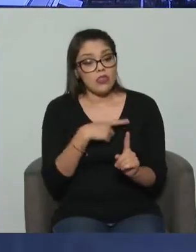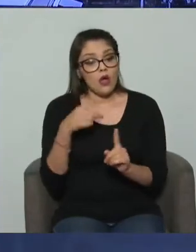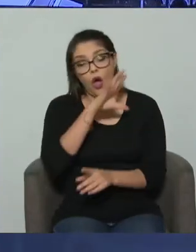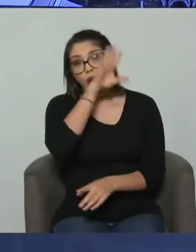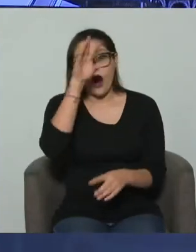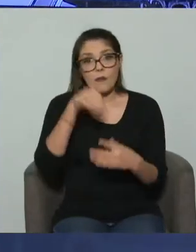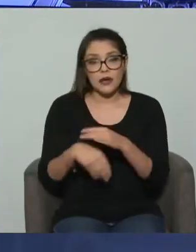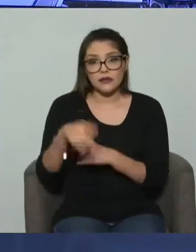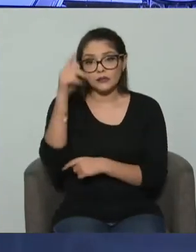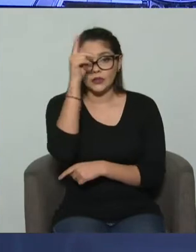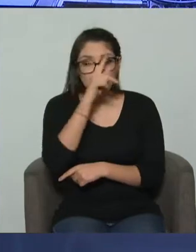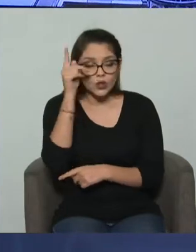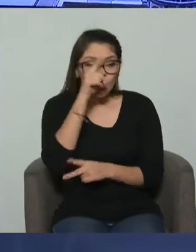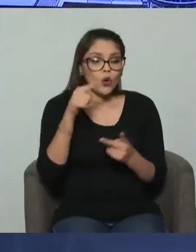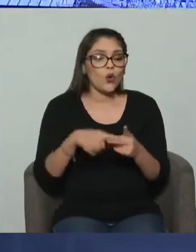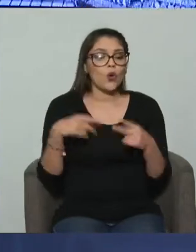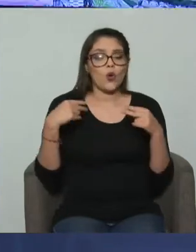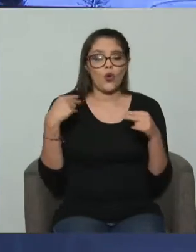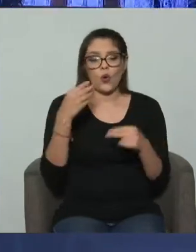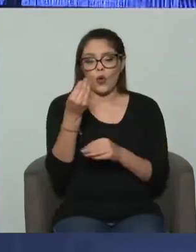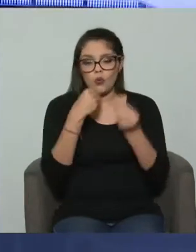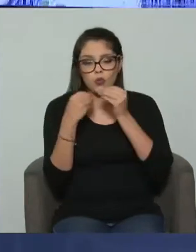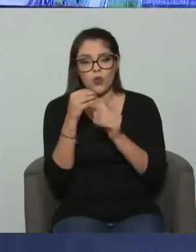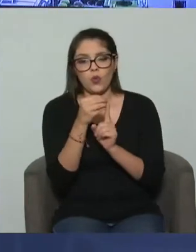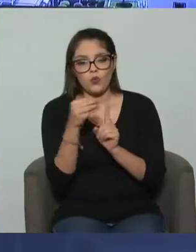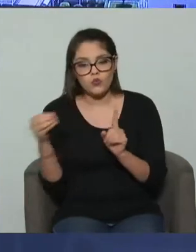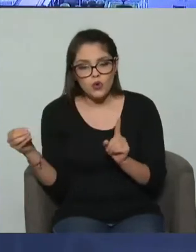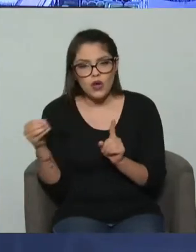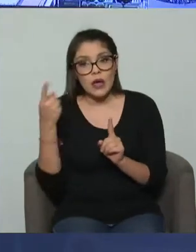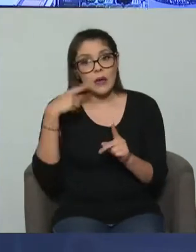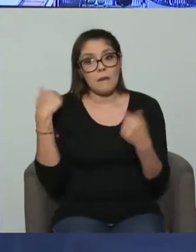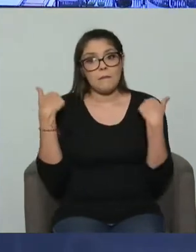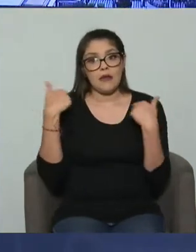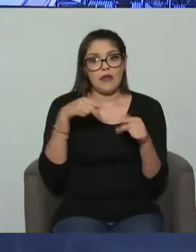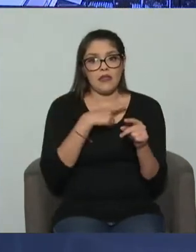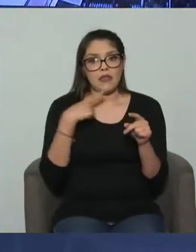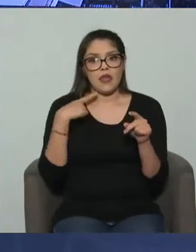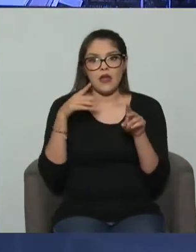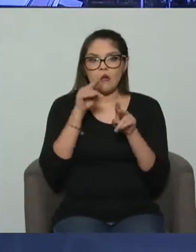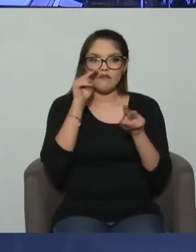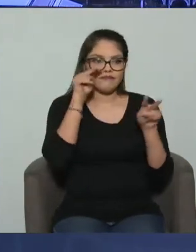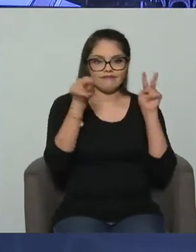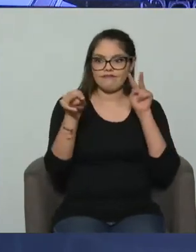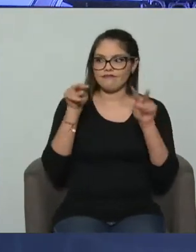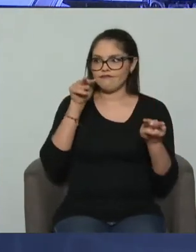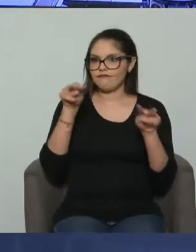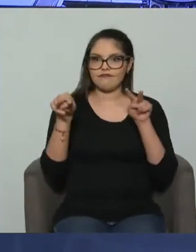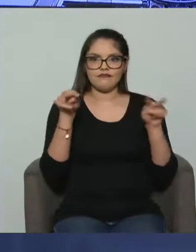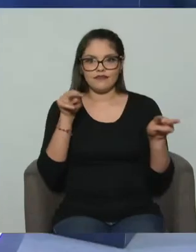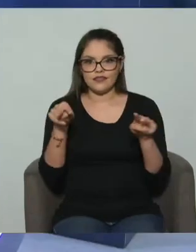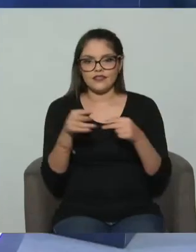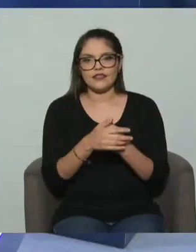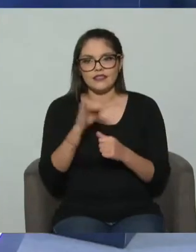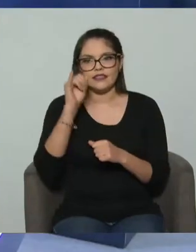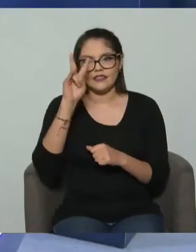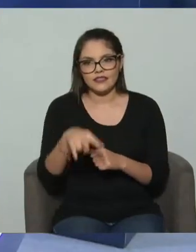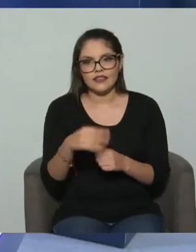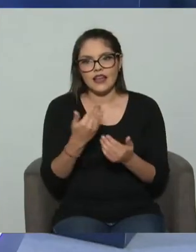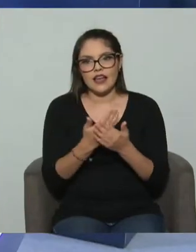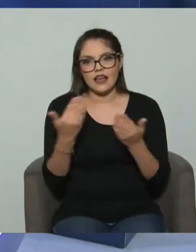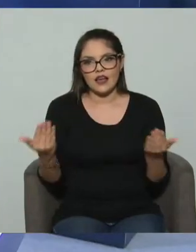ser, hijo, hija, ven conmigo que yo siempre te voy a apoyar. Y entonces de esa manera